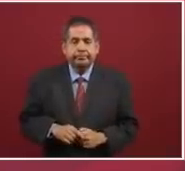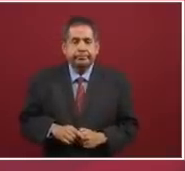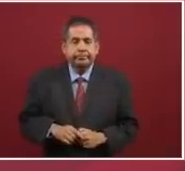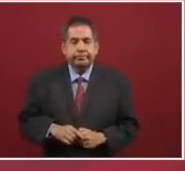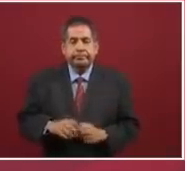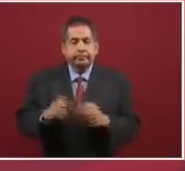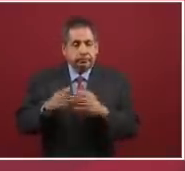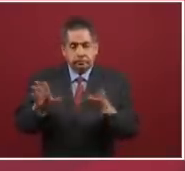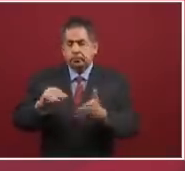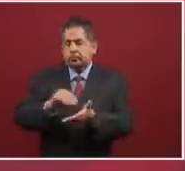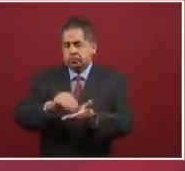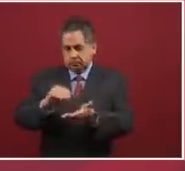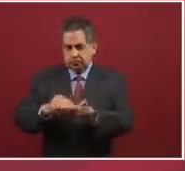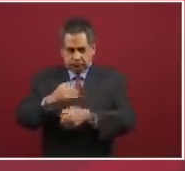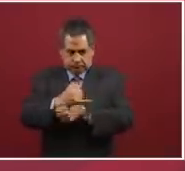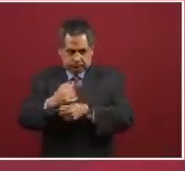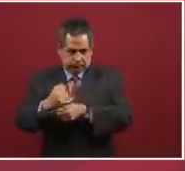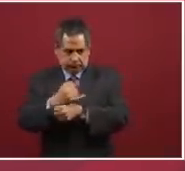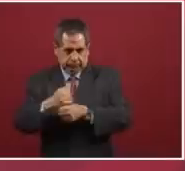está abierta una investigación.